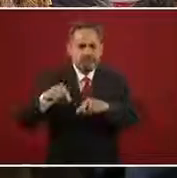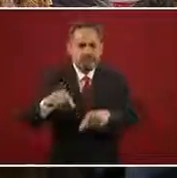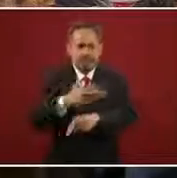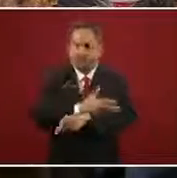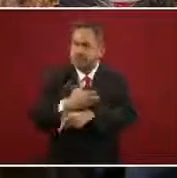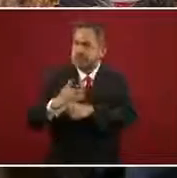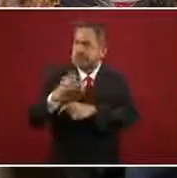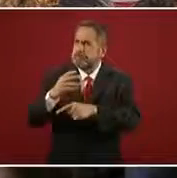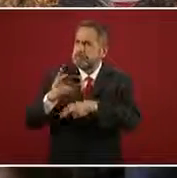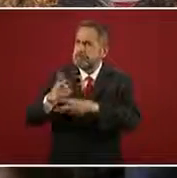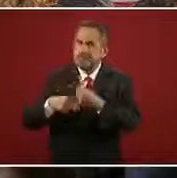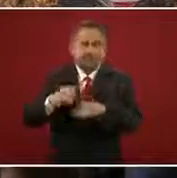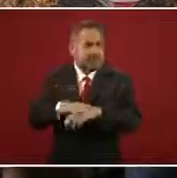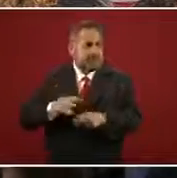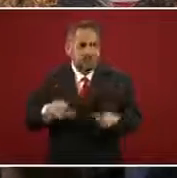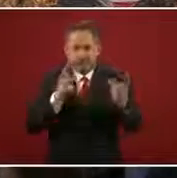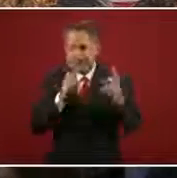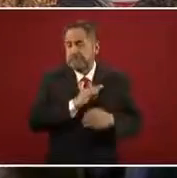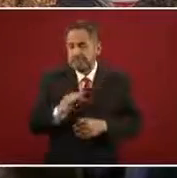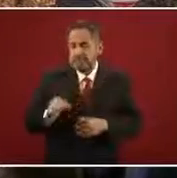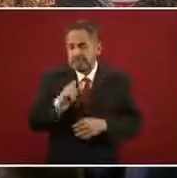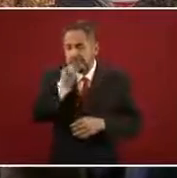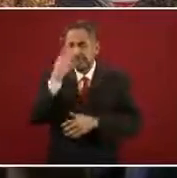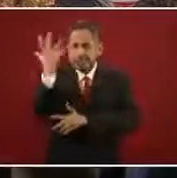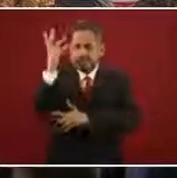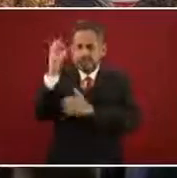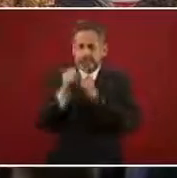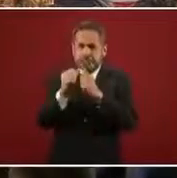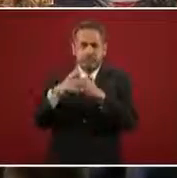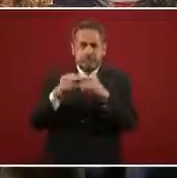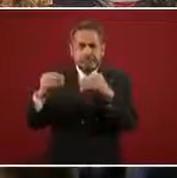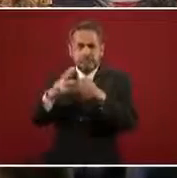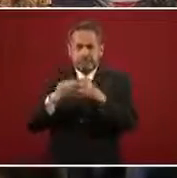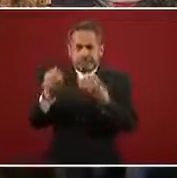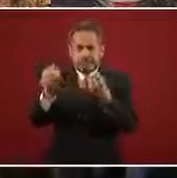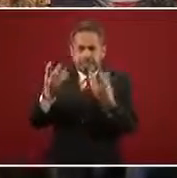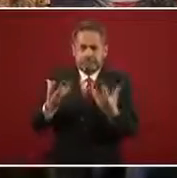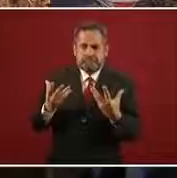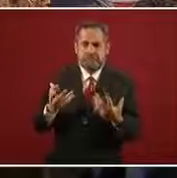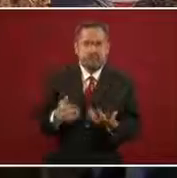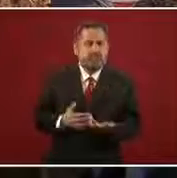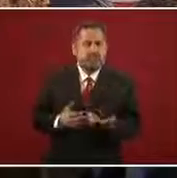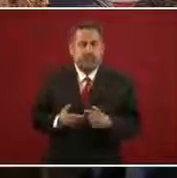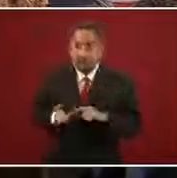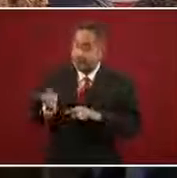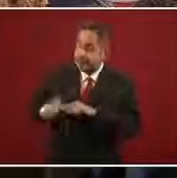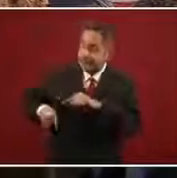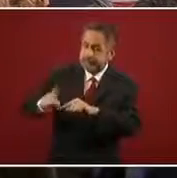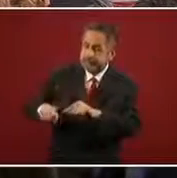maderables y también frutales. En vez de quitar árboles,